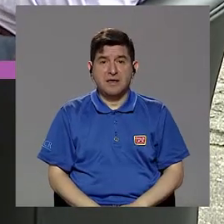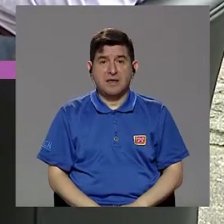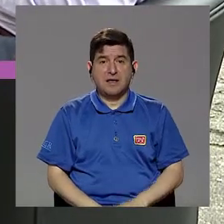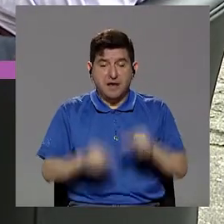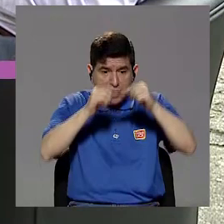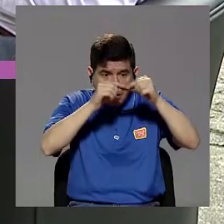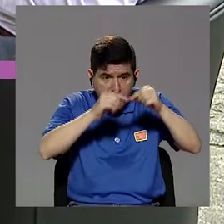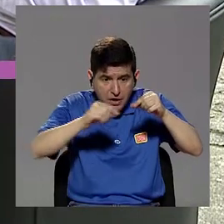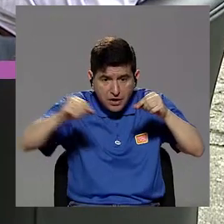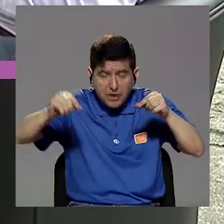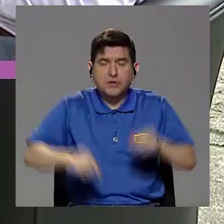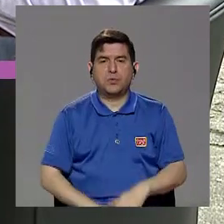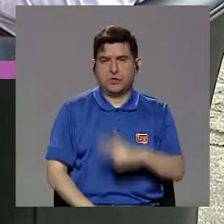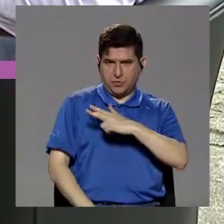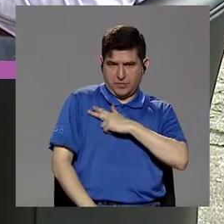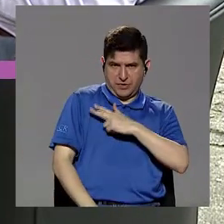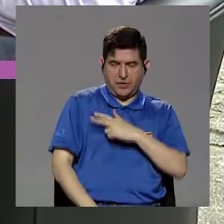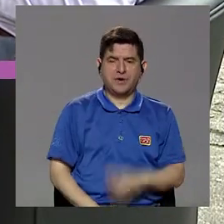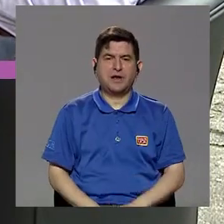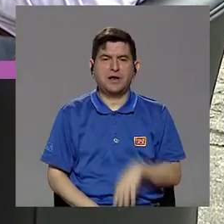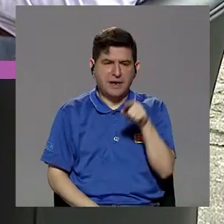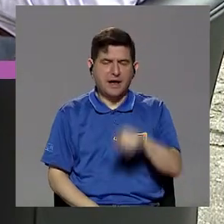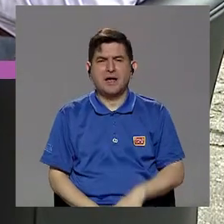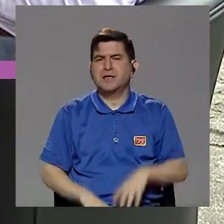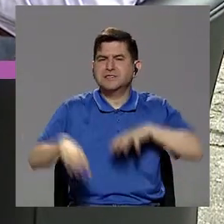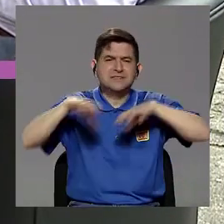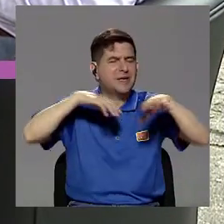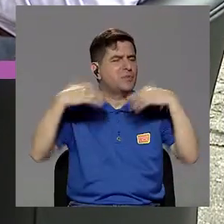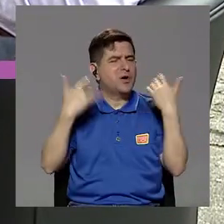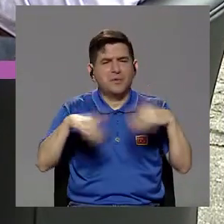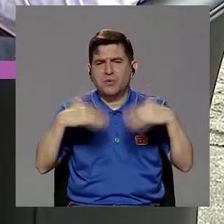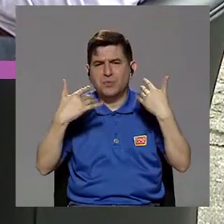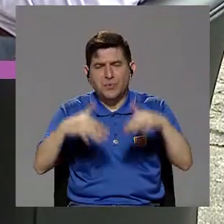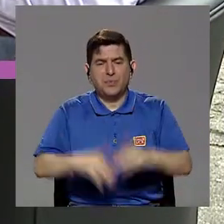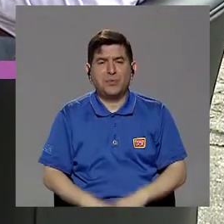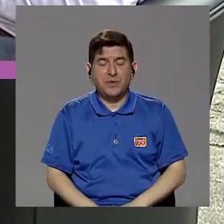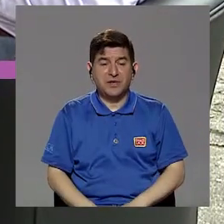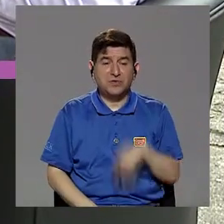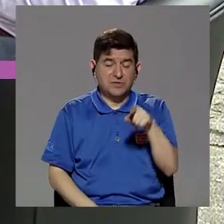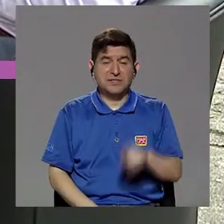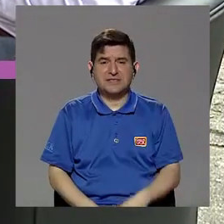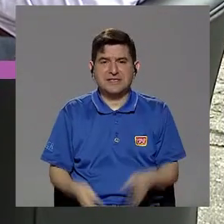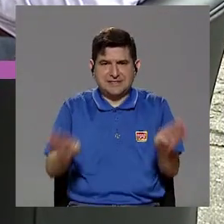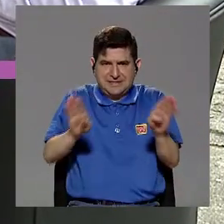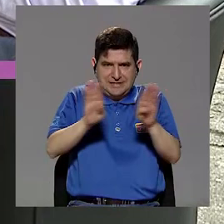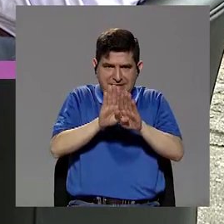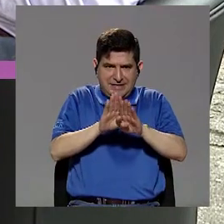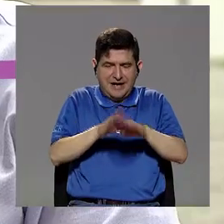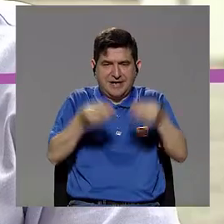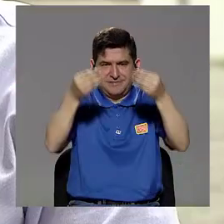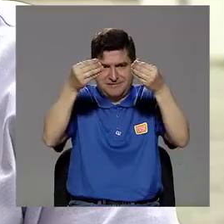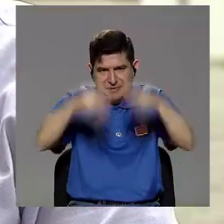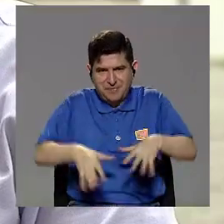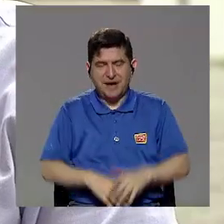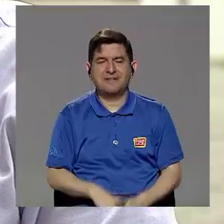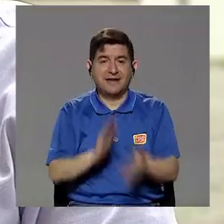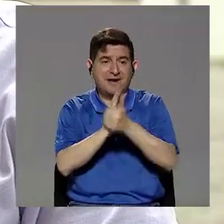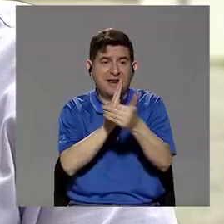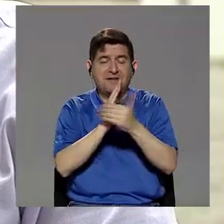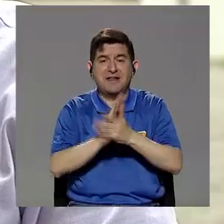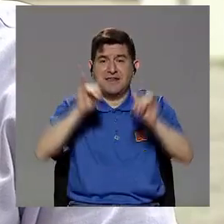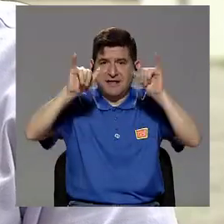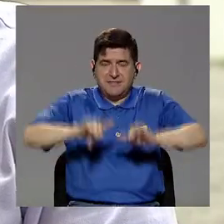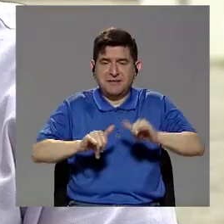¿verdad?, que es el tubito, que es el caño en la orina, hay mucha motilidad, o sea, se mueve mucho y pierde ese cierre, o sea, esa facultad para